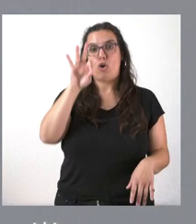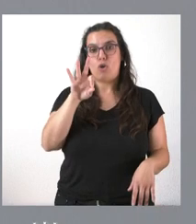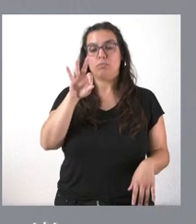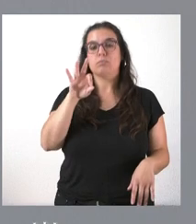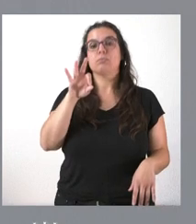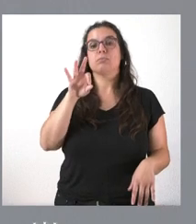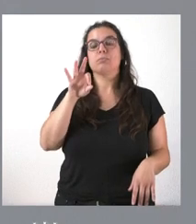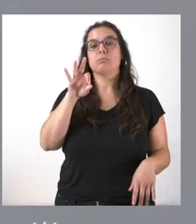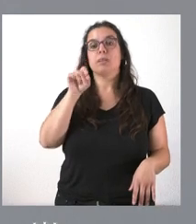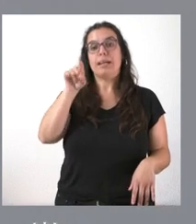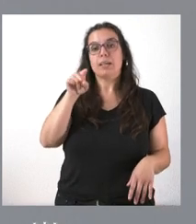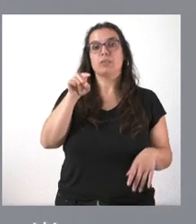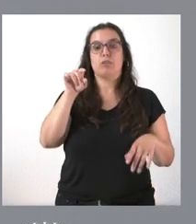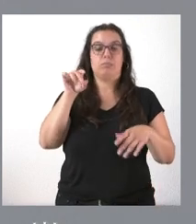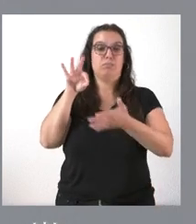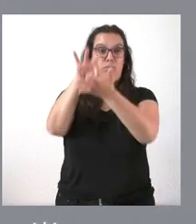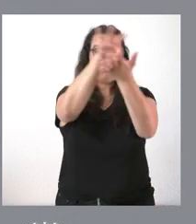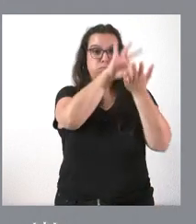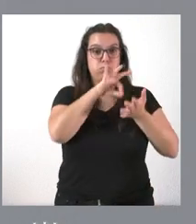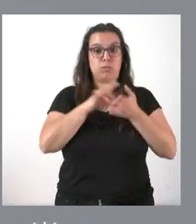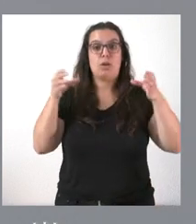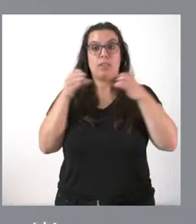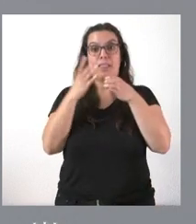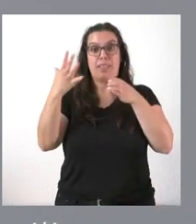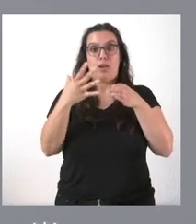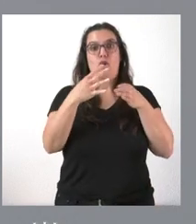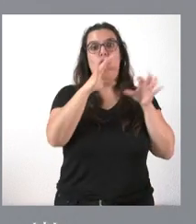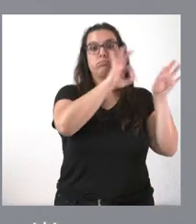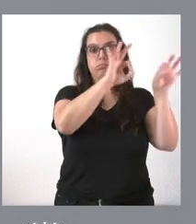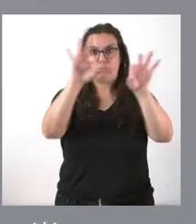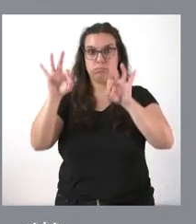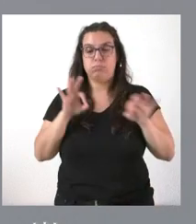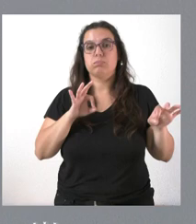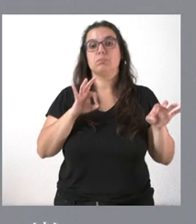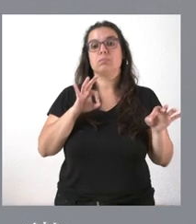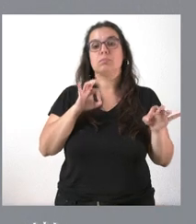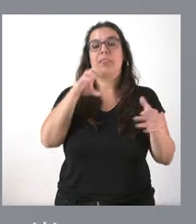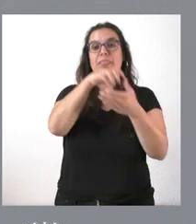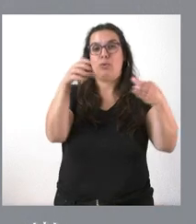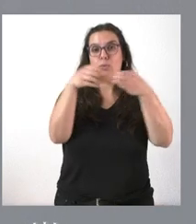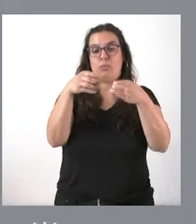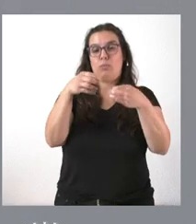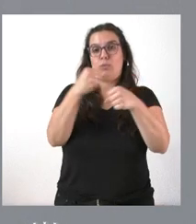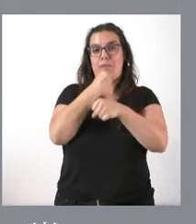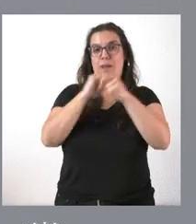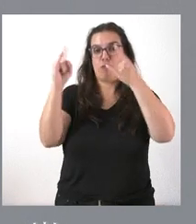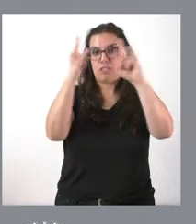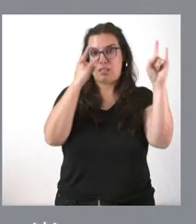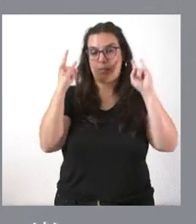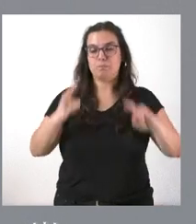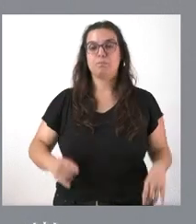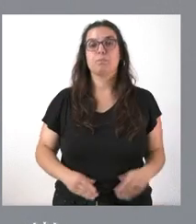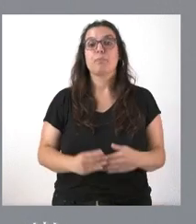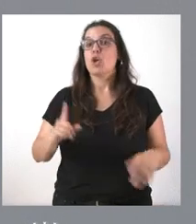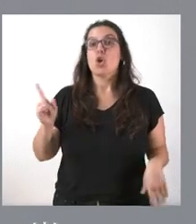Estas son las ubicaciones de Esas cinco instalaciones o de esos cinco cuadrillas forestales que son todas